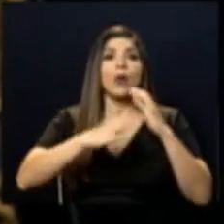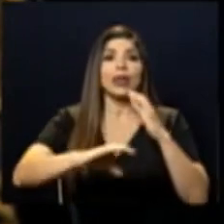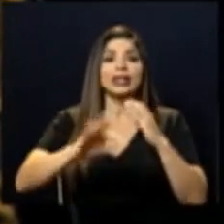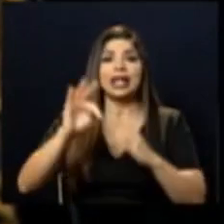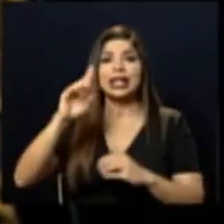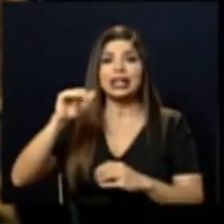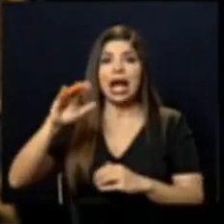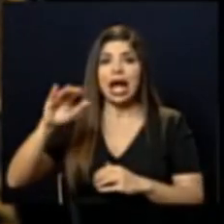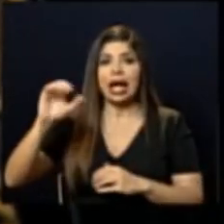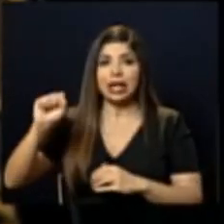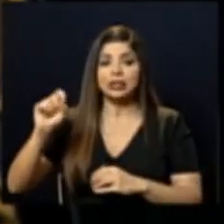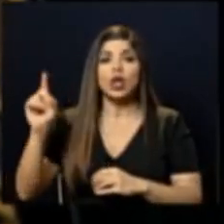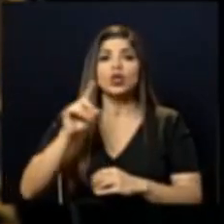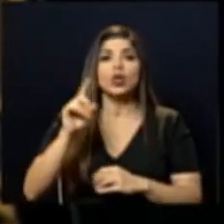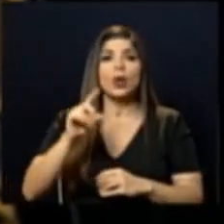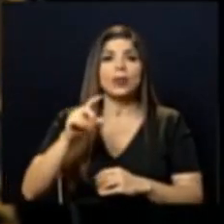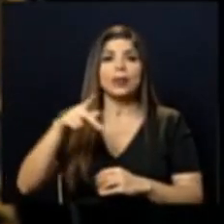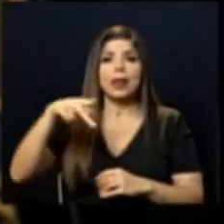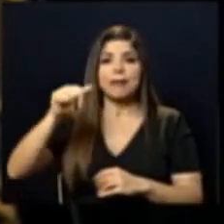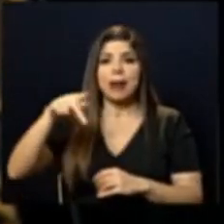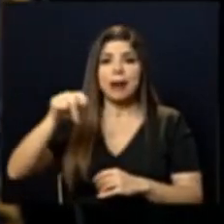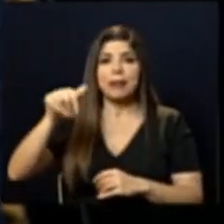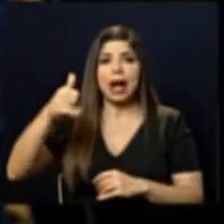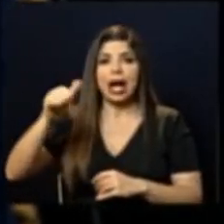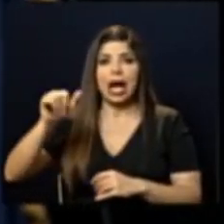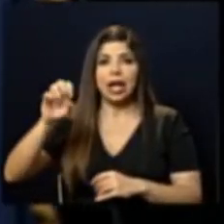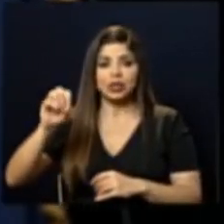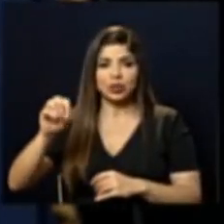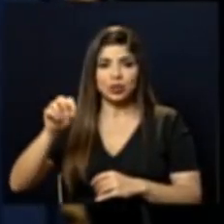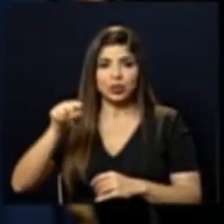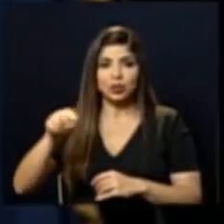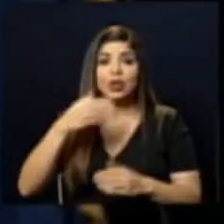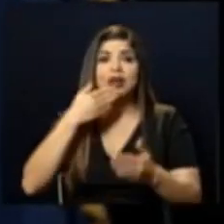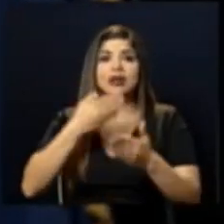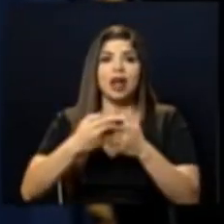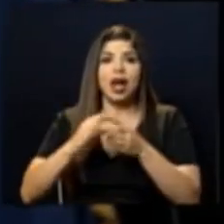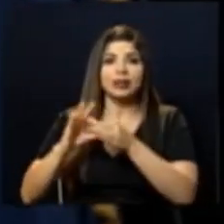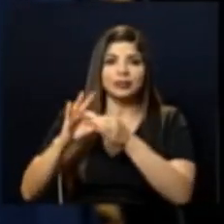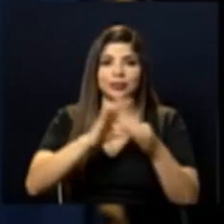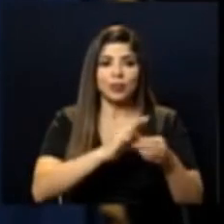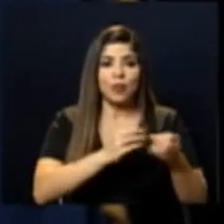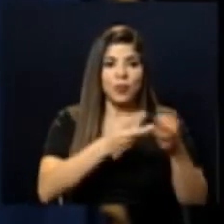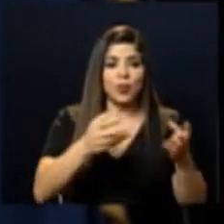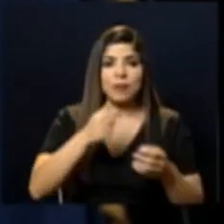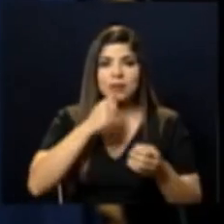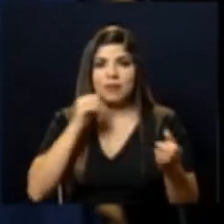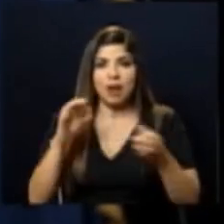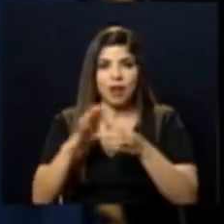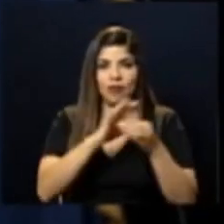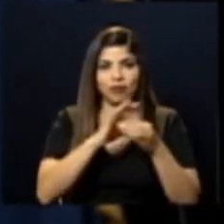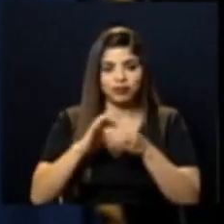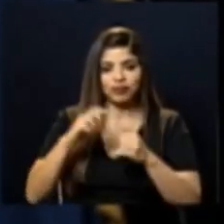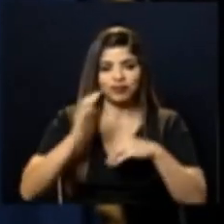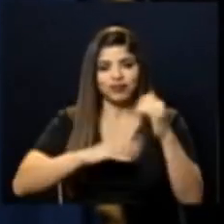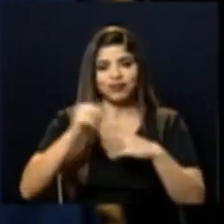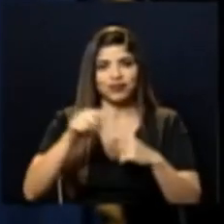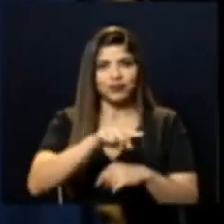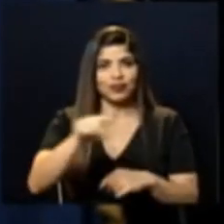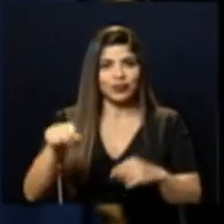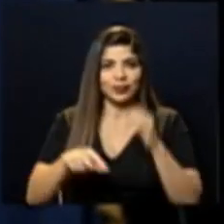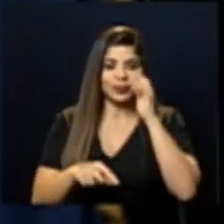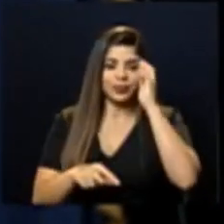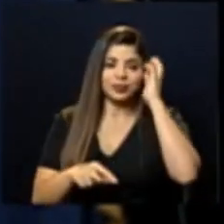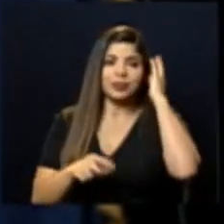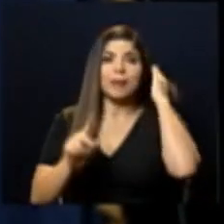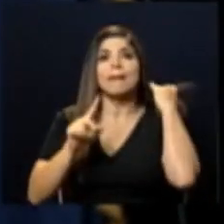Trancas Bahía de Papagayo, construidos mediante alianzas público-privadas. Sin